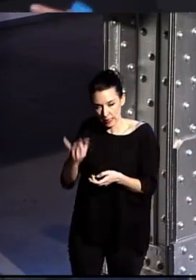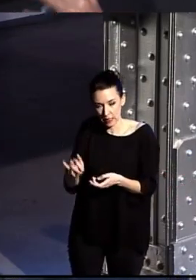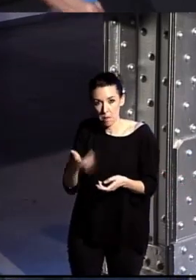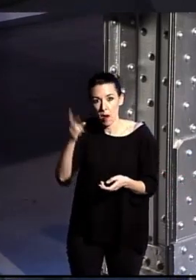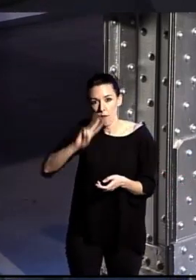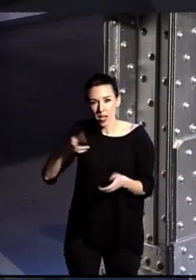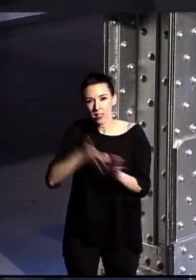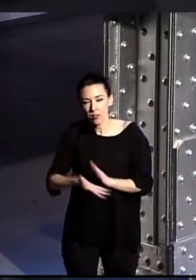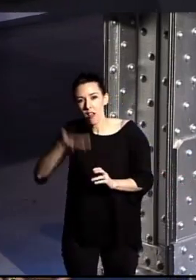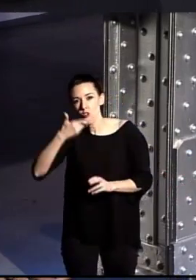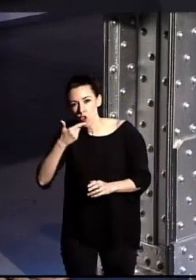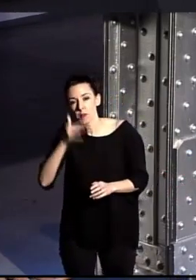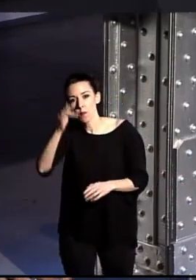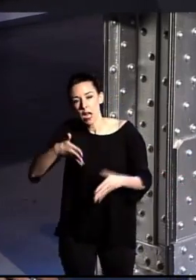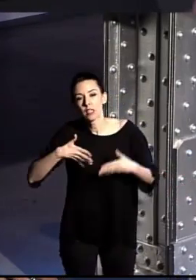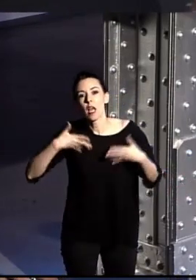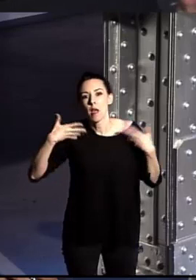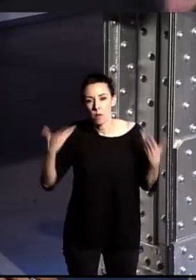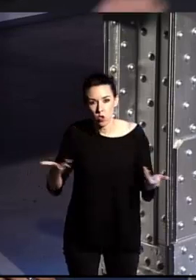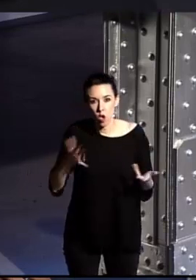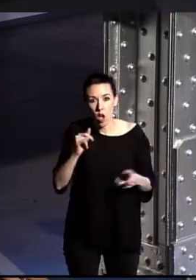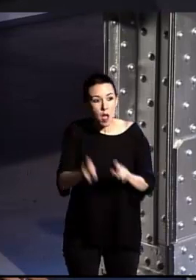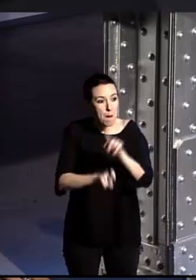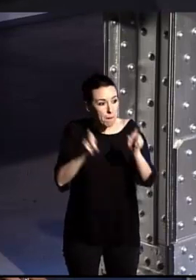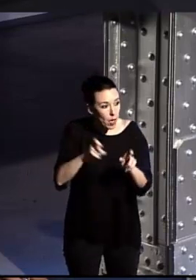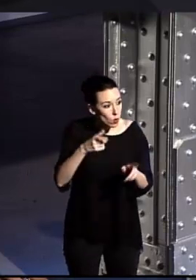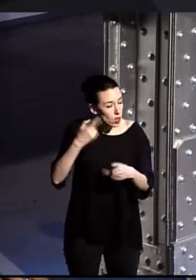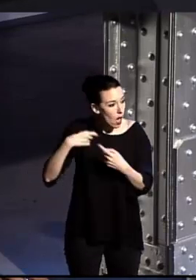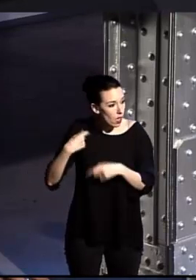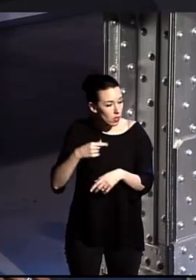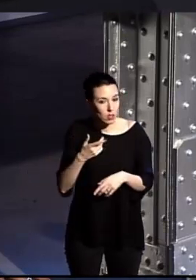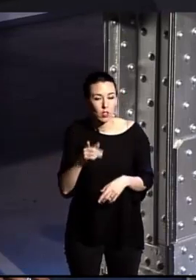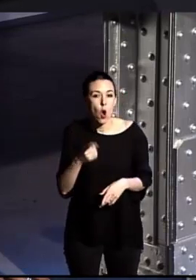era conocimiento con emoción. Tenemos una pregunta en la sala. Sí.